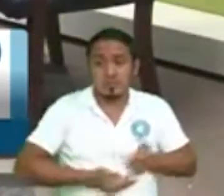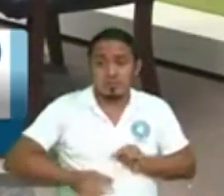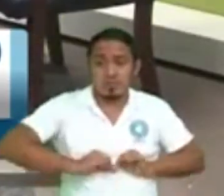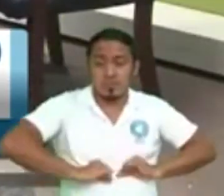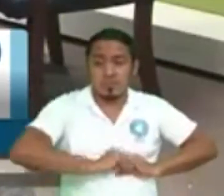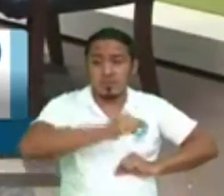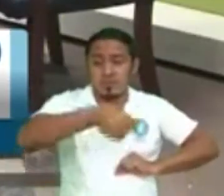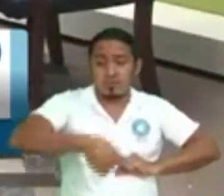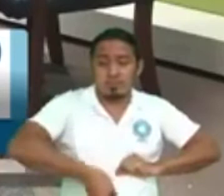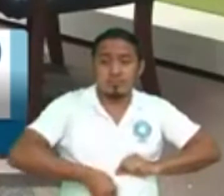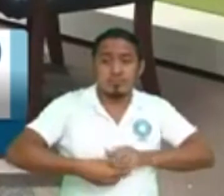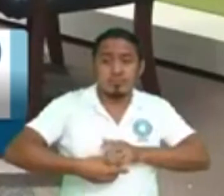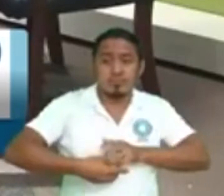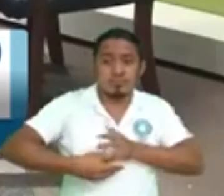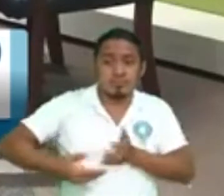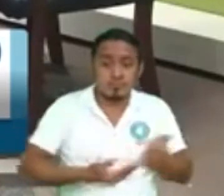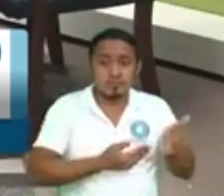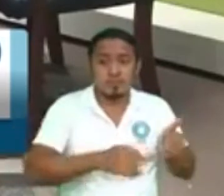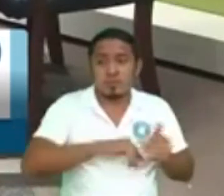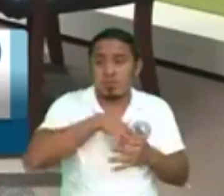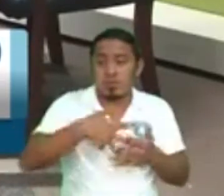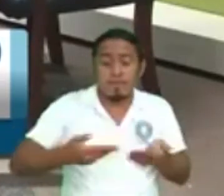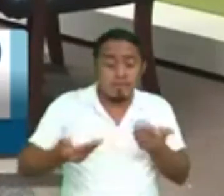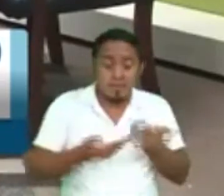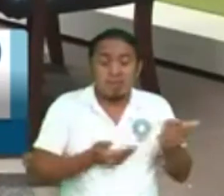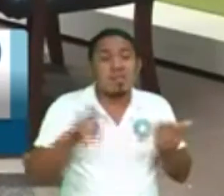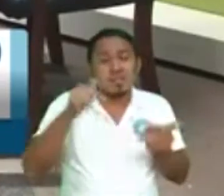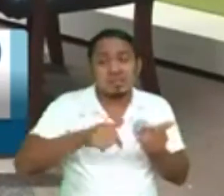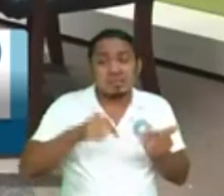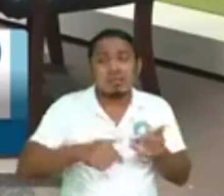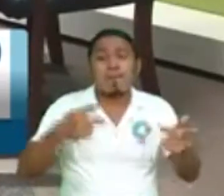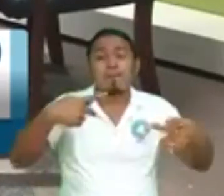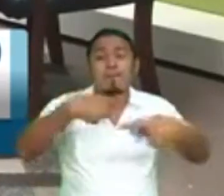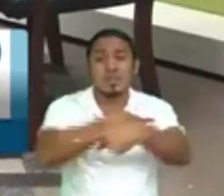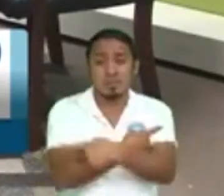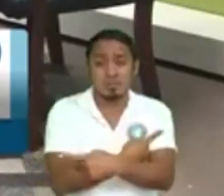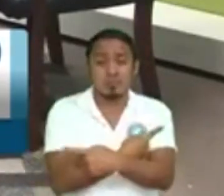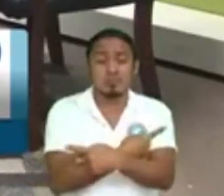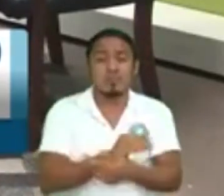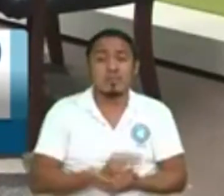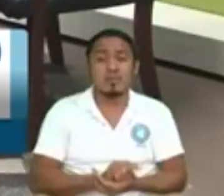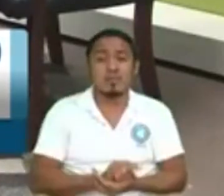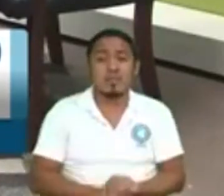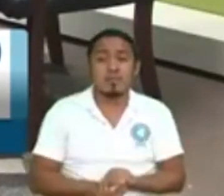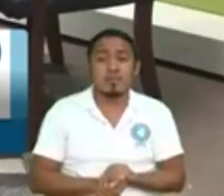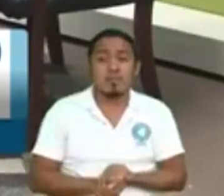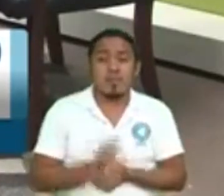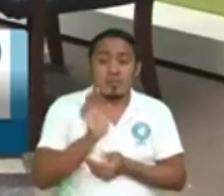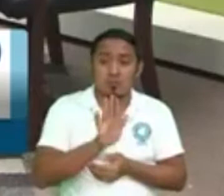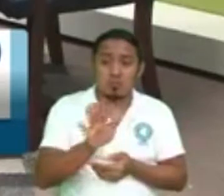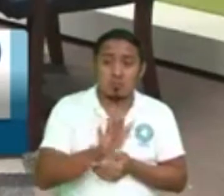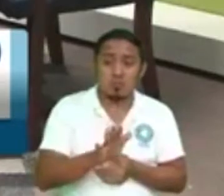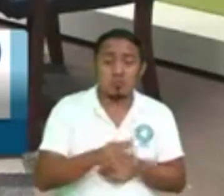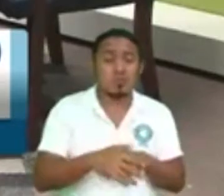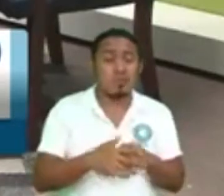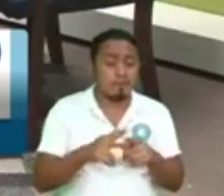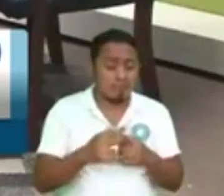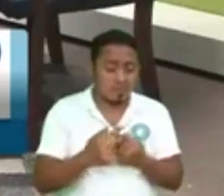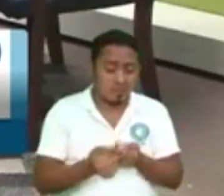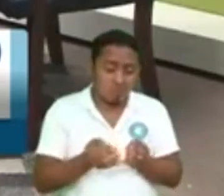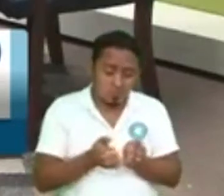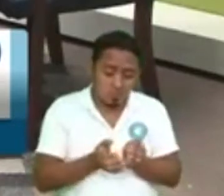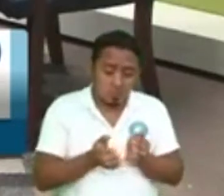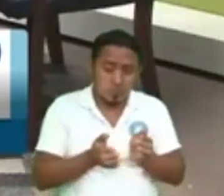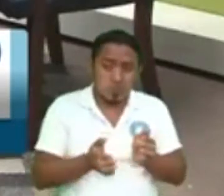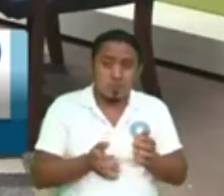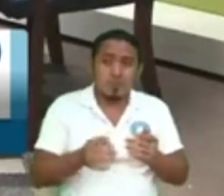llega a la placenta y entonces atraviesa todo el bebé. Y es peor incluso porque el bebé todavía su sistema está inmaduro, entonces la manera de